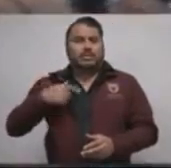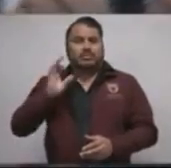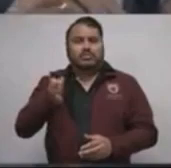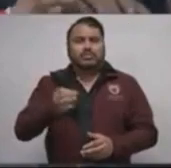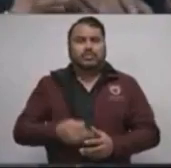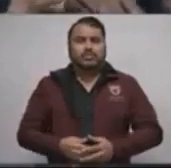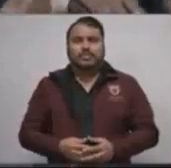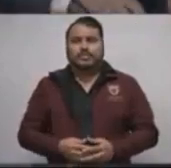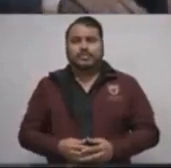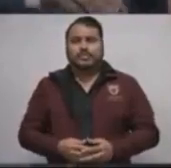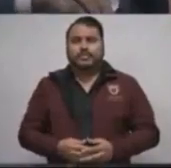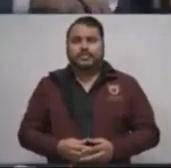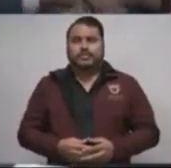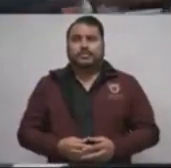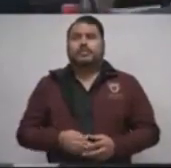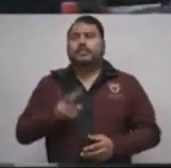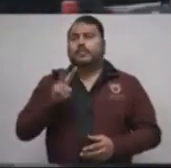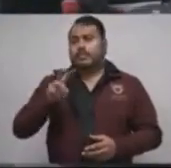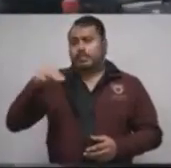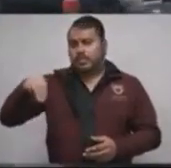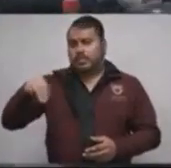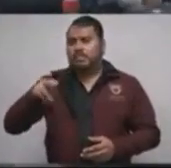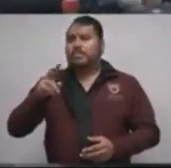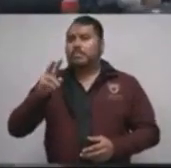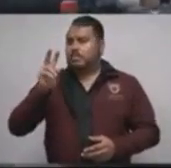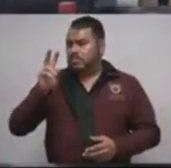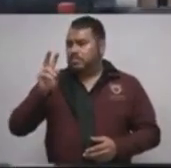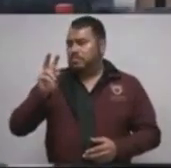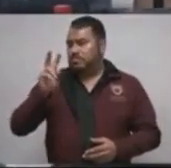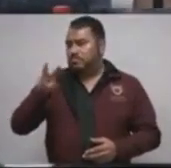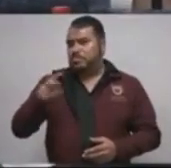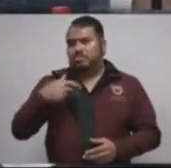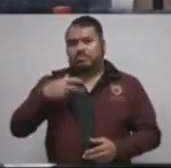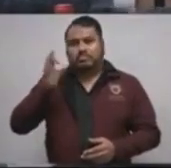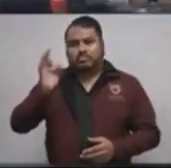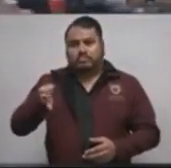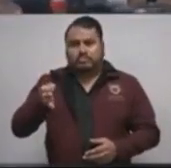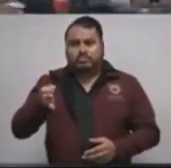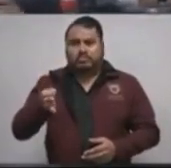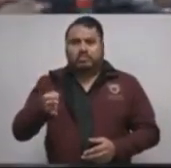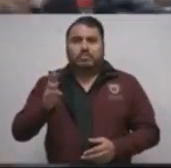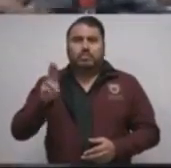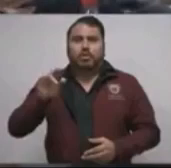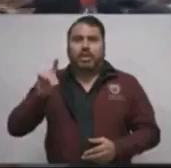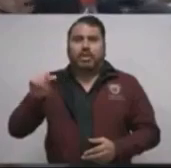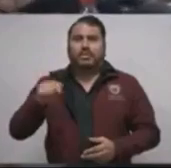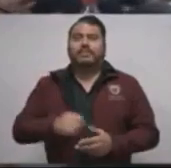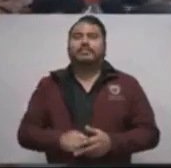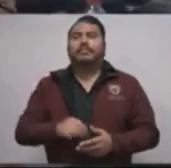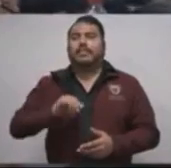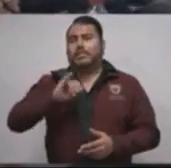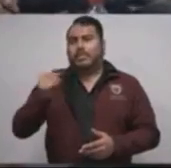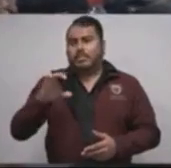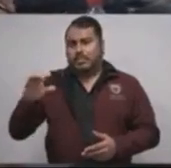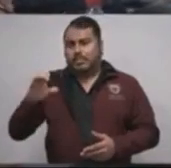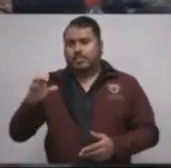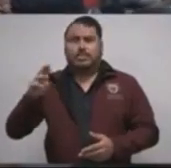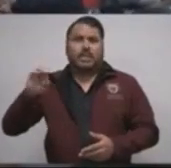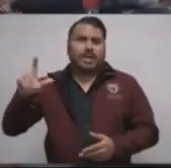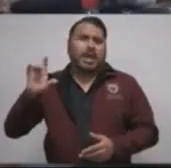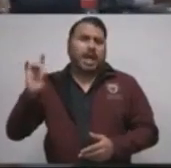Vázquez Mónica, a favor del ciudadano Miguel Ángel Bujanda Ruiz. José Cañada, a favor de Miguel Ángel